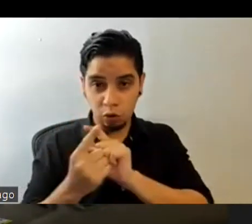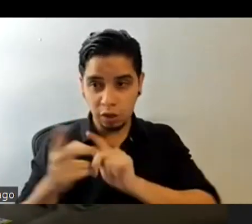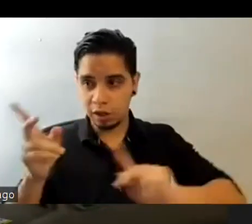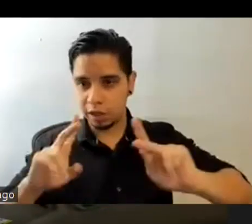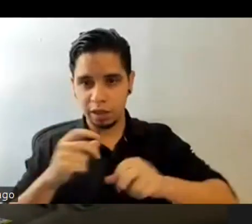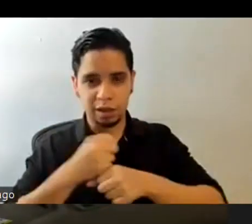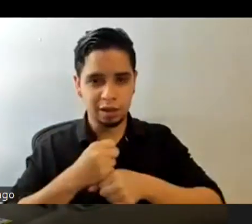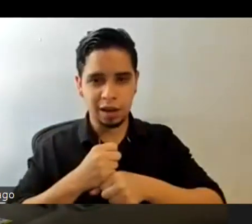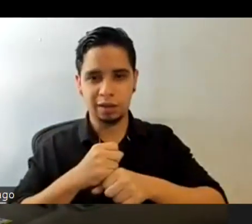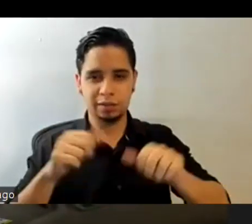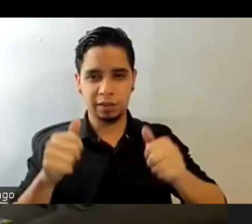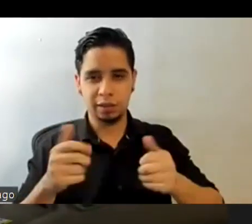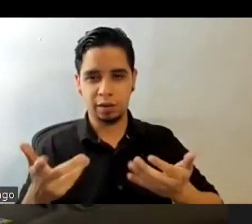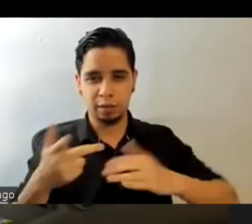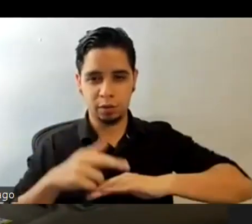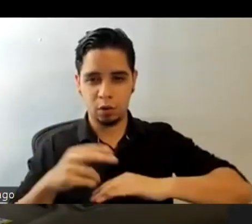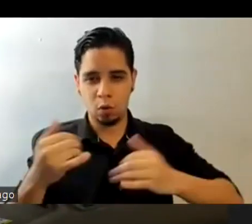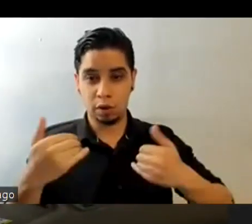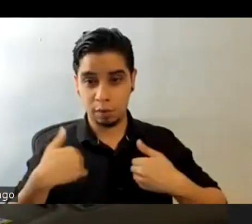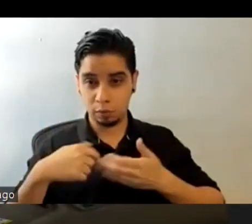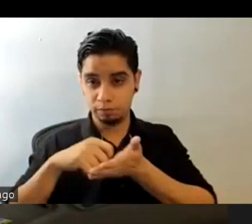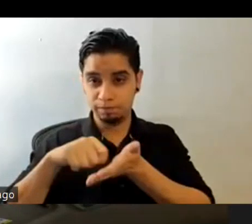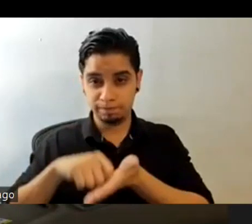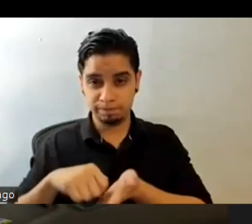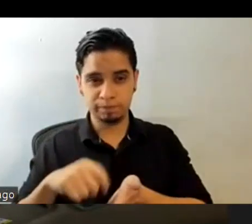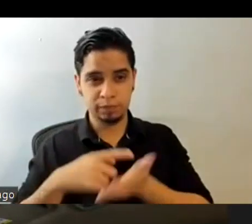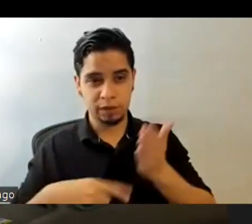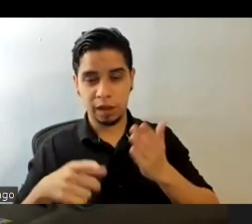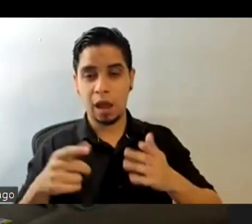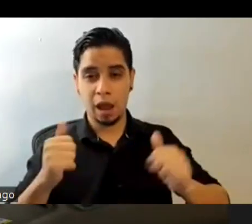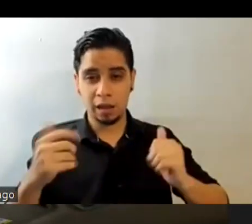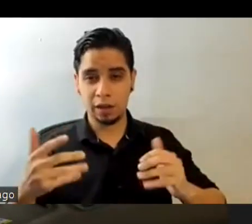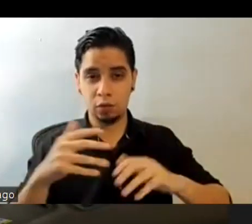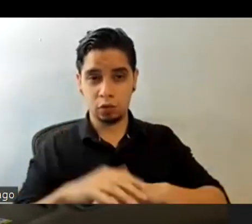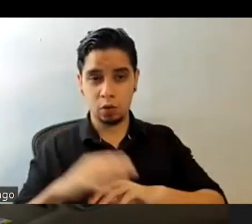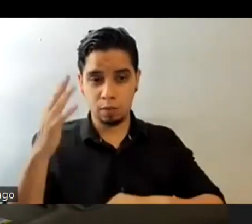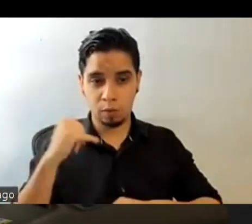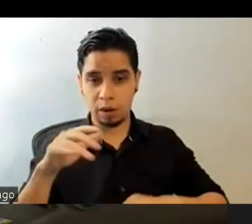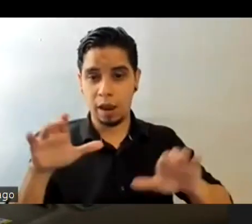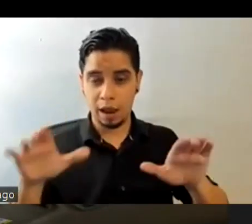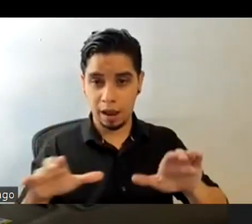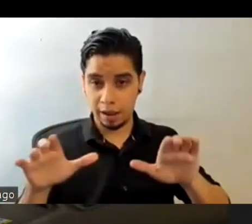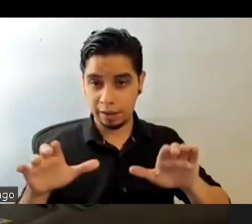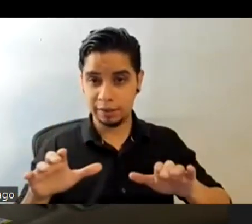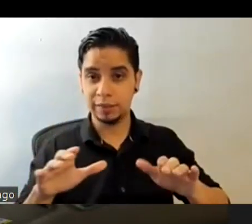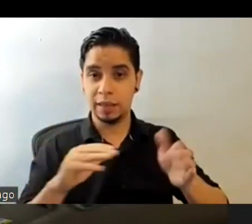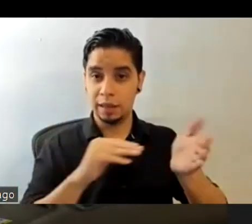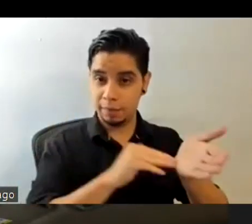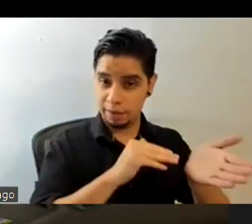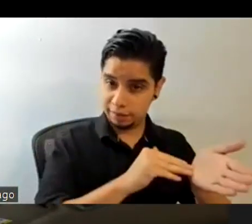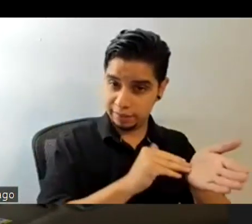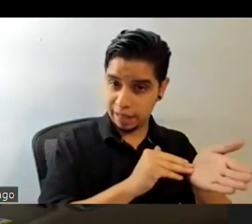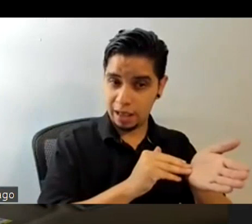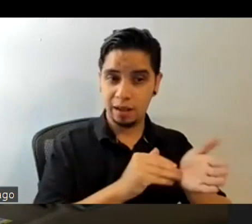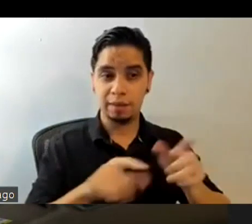Puerto Rico. Y hoy tenemos un escritor que es arte fusionado porque hace el arte de la medicina también, pero